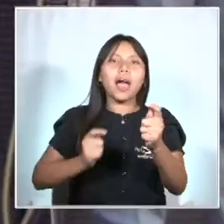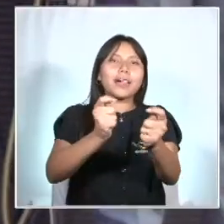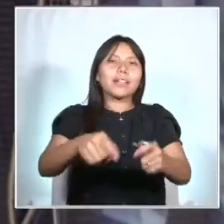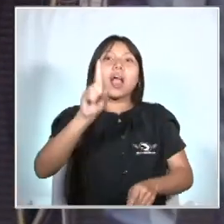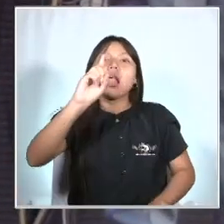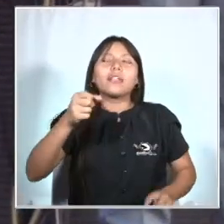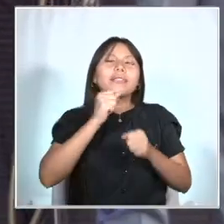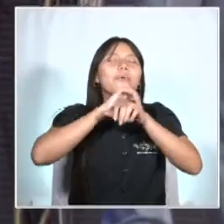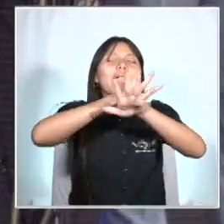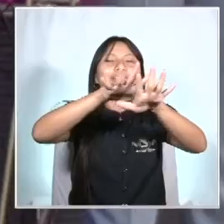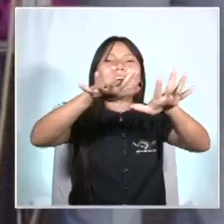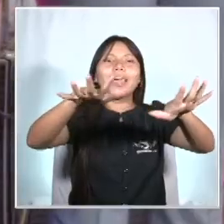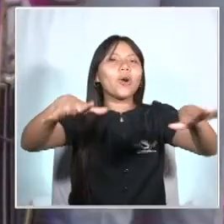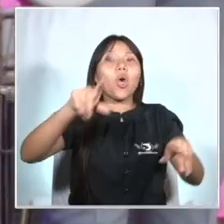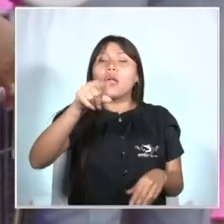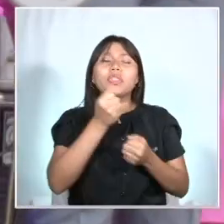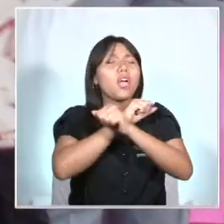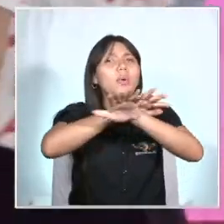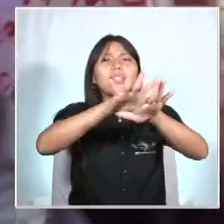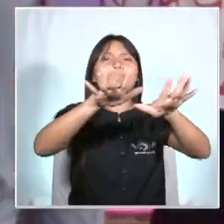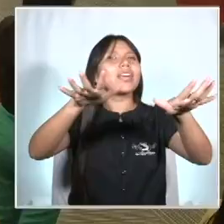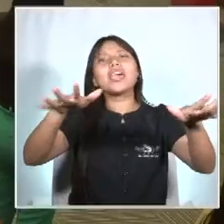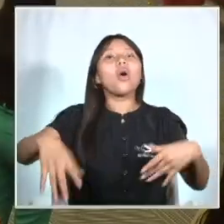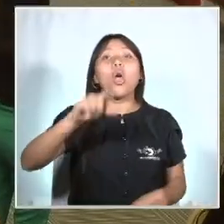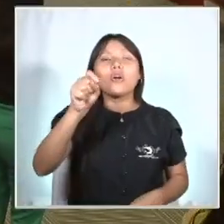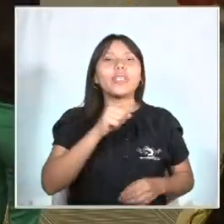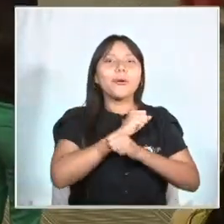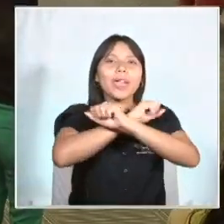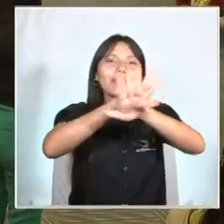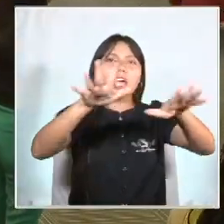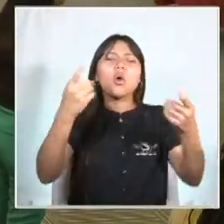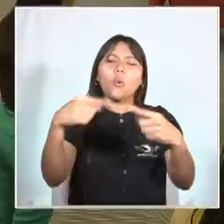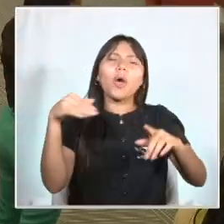bendigo, te bendigo, te bendigo. ¡Vamos!